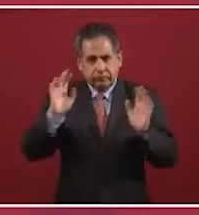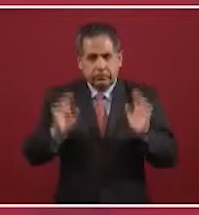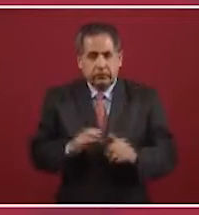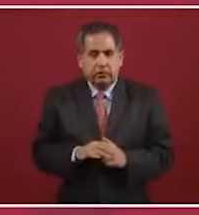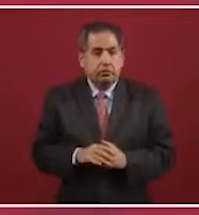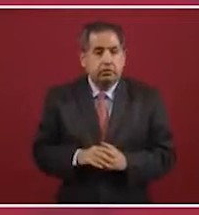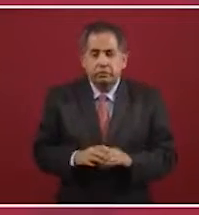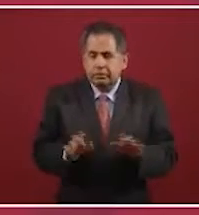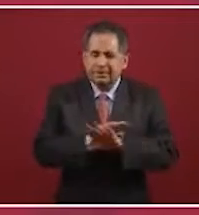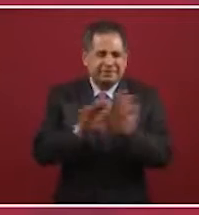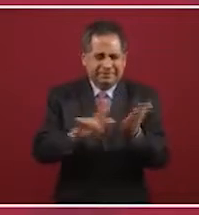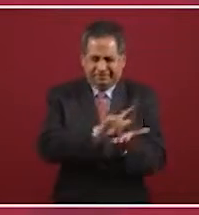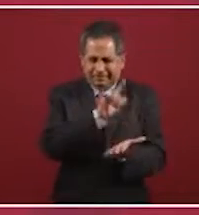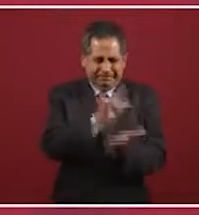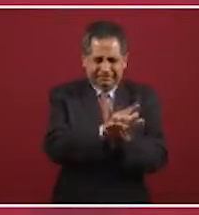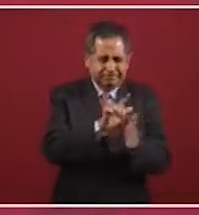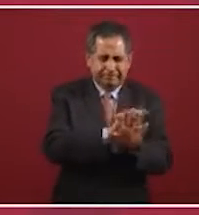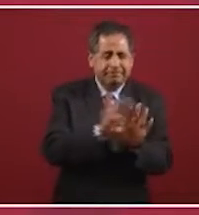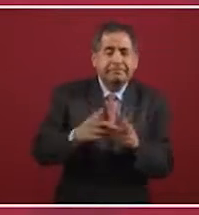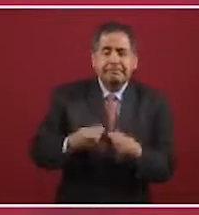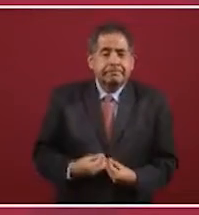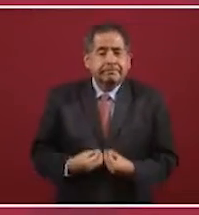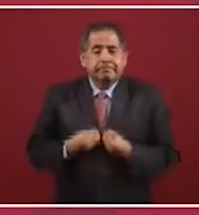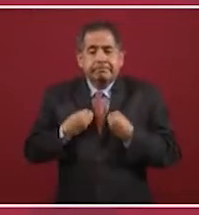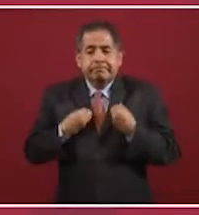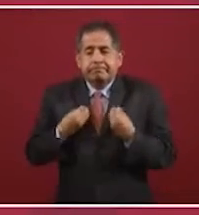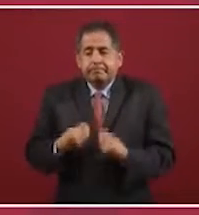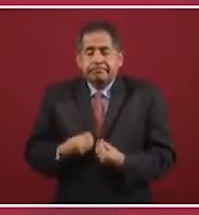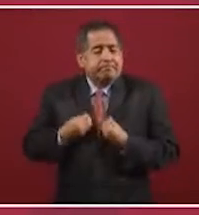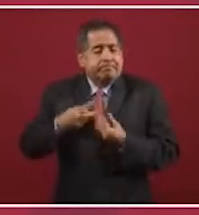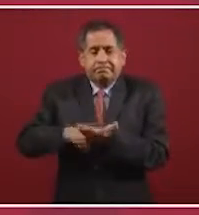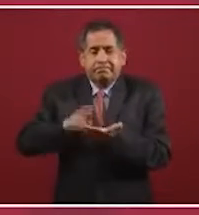que por encima de las leyes está la vida humana.